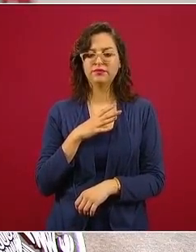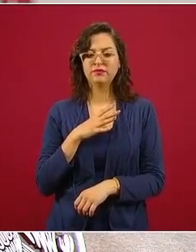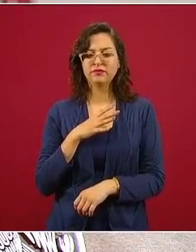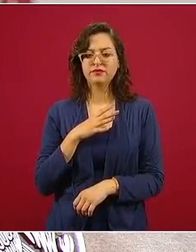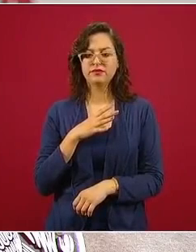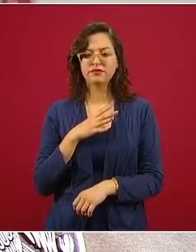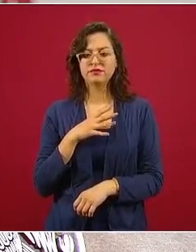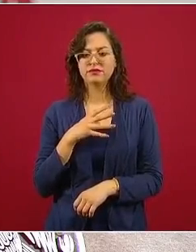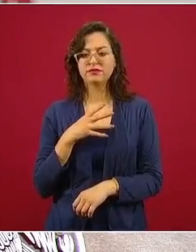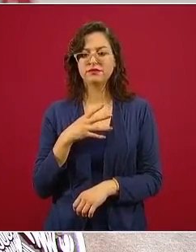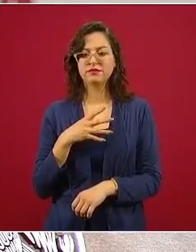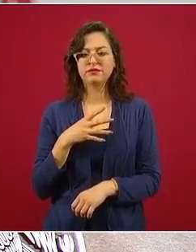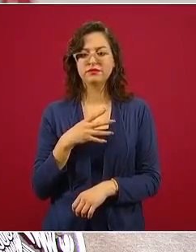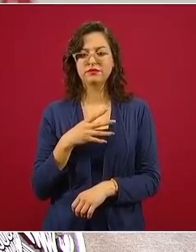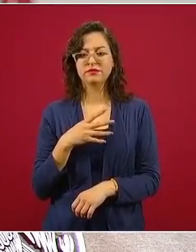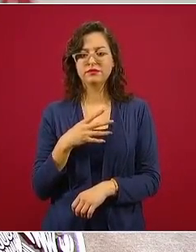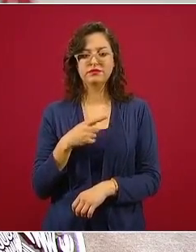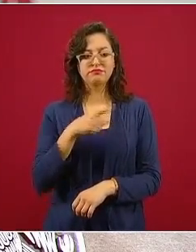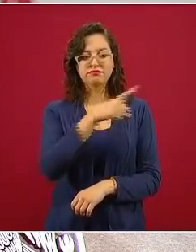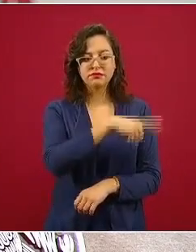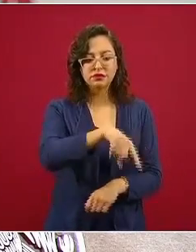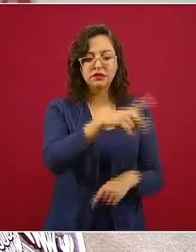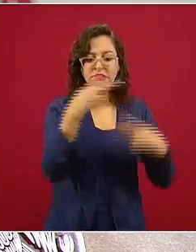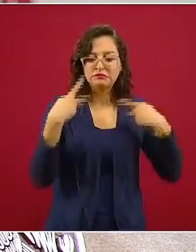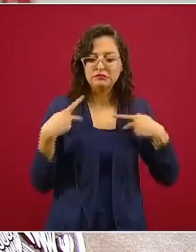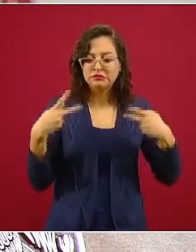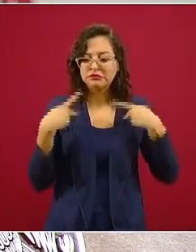de personas que ayudan.